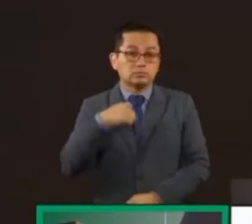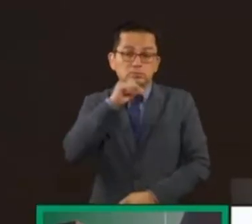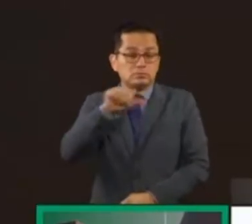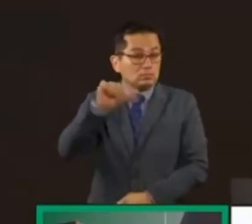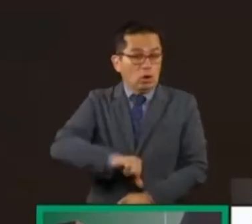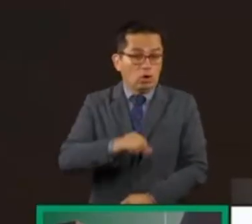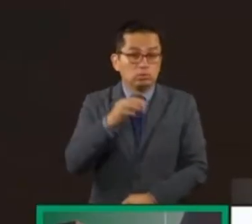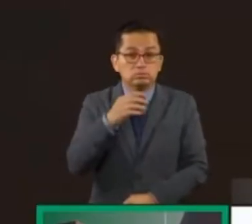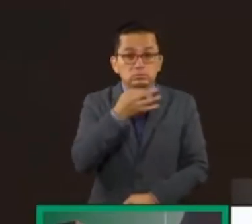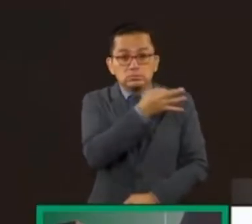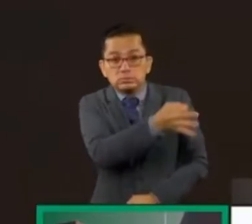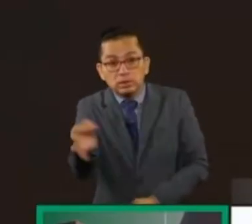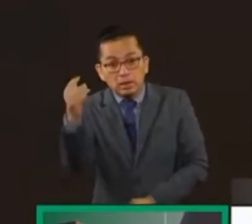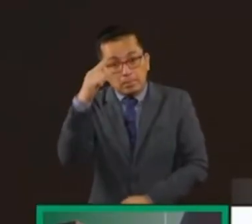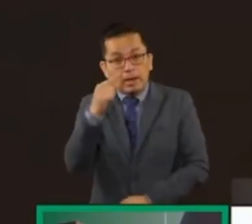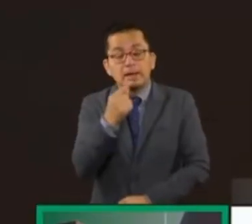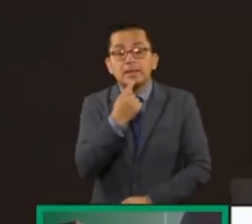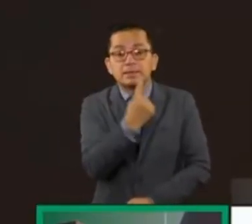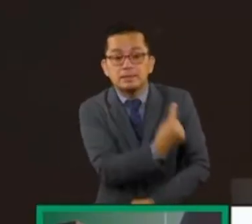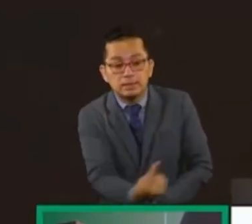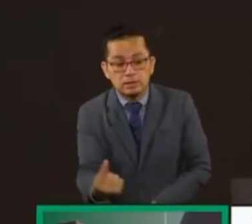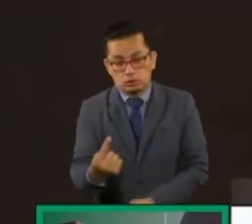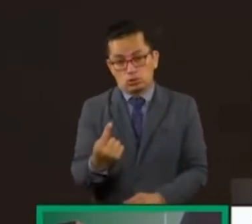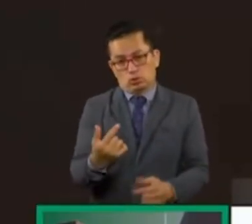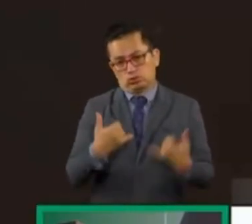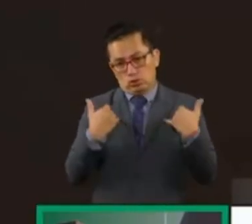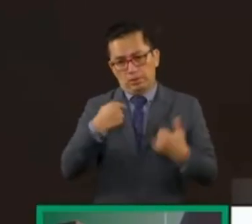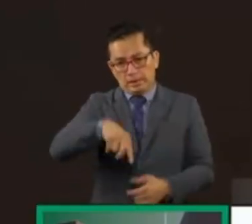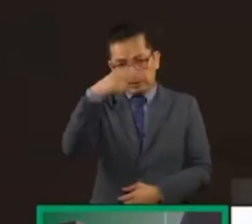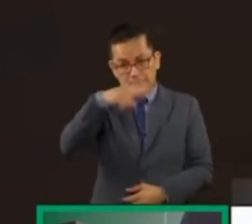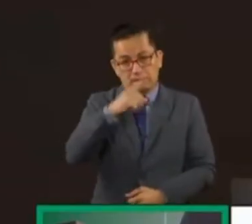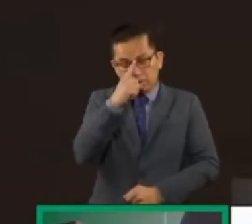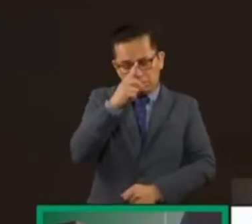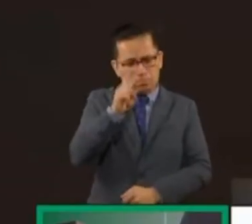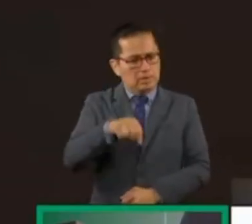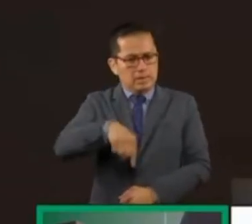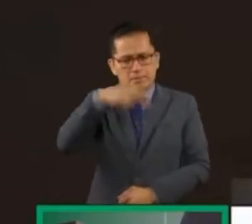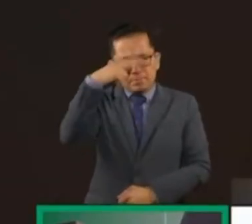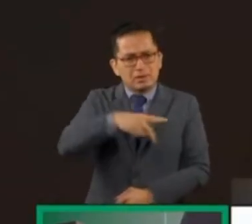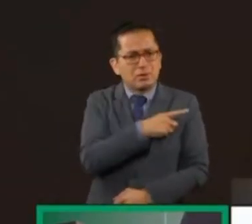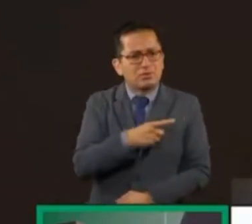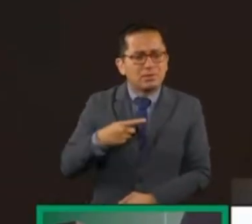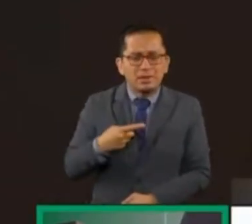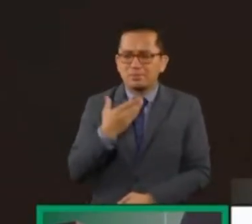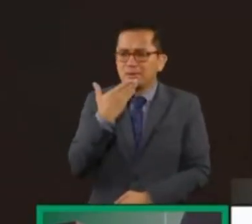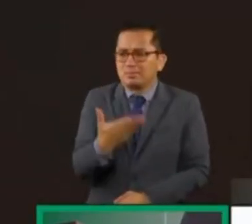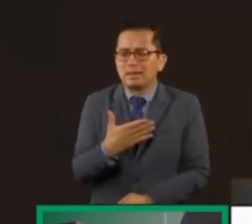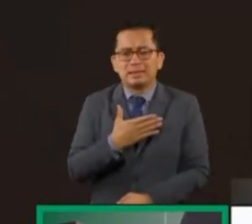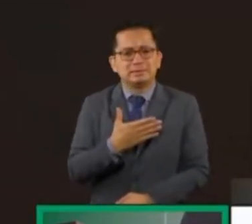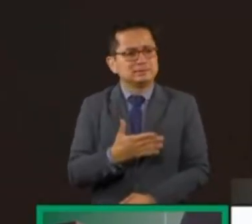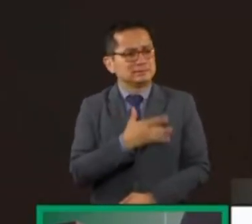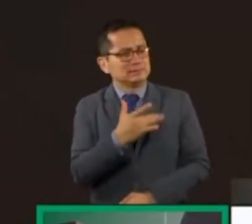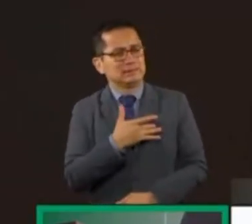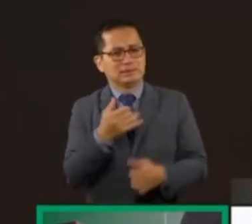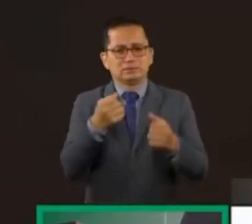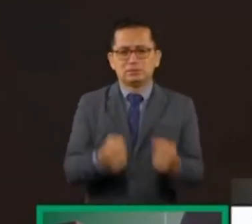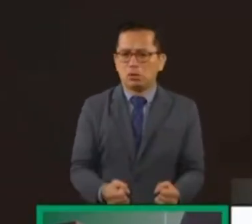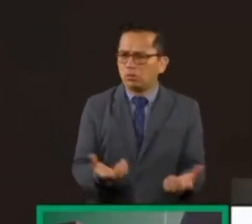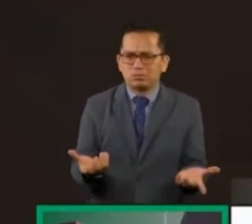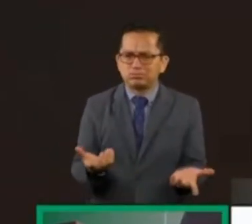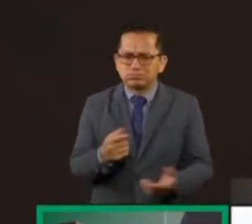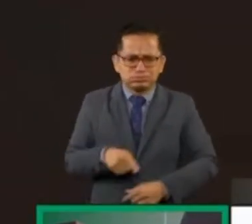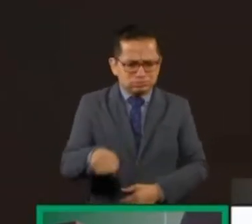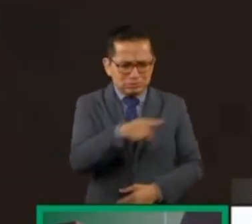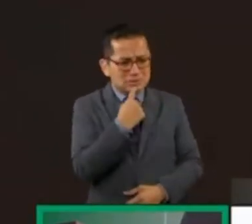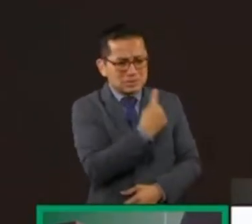a ustedes que merecen crecer en un país donde la seguridad no se sienta como una amenaza. Ustedes no tienen por qué